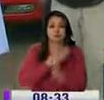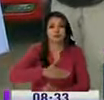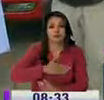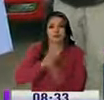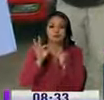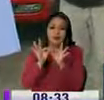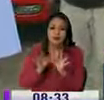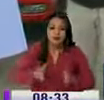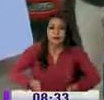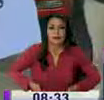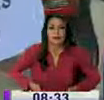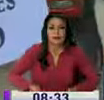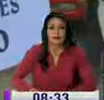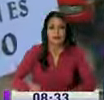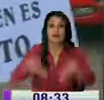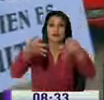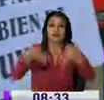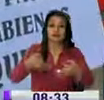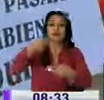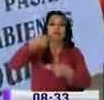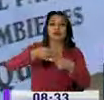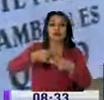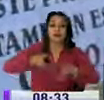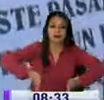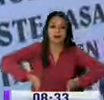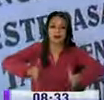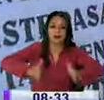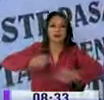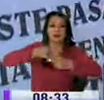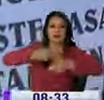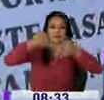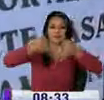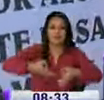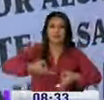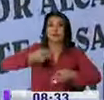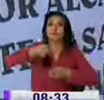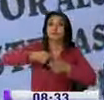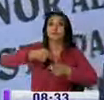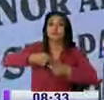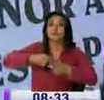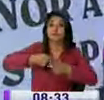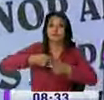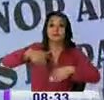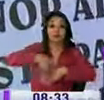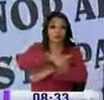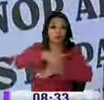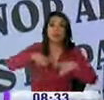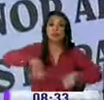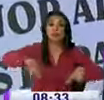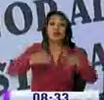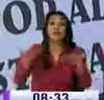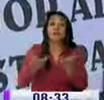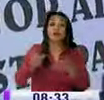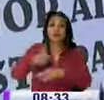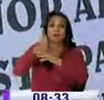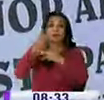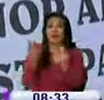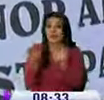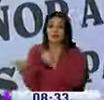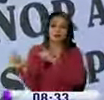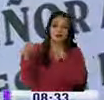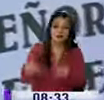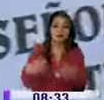esta calle. Vamos a confirmar el nombre de la calle para que no quede la menor duda, la ubicación, y así se pueda de una manera rápida y pronta